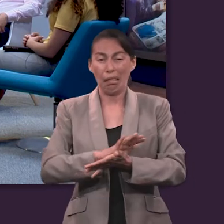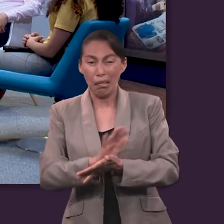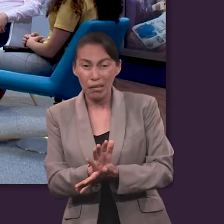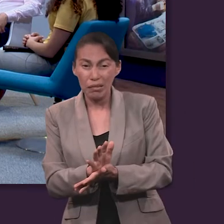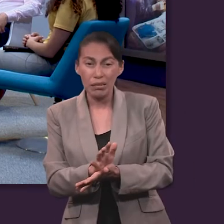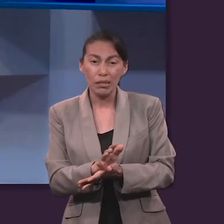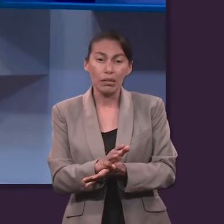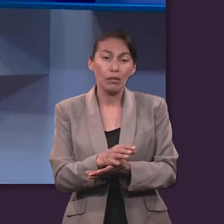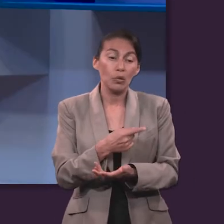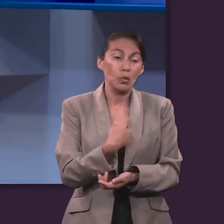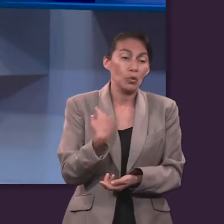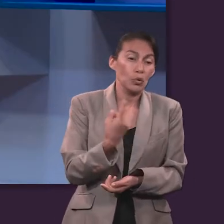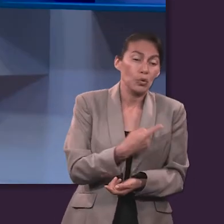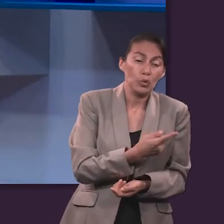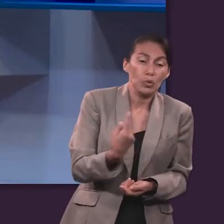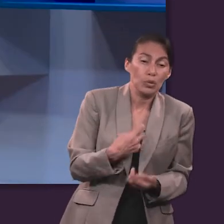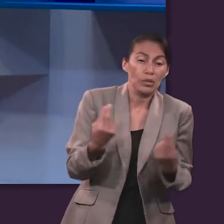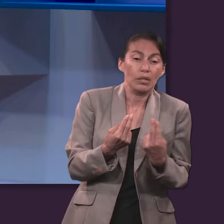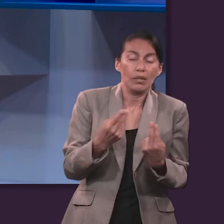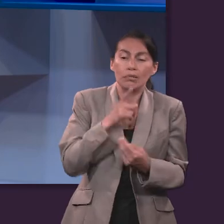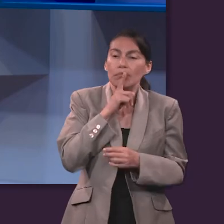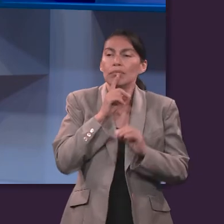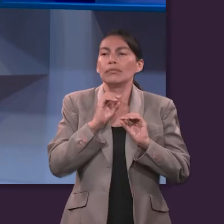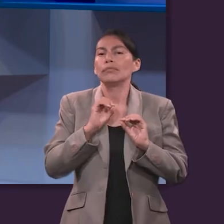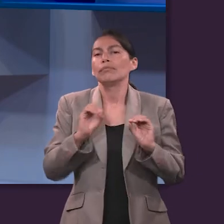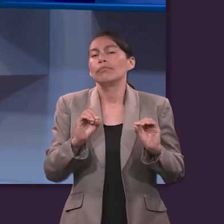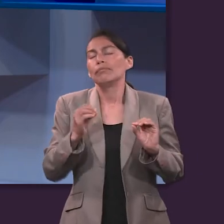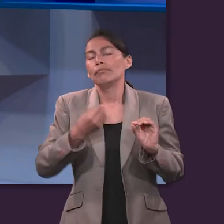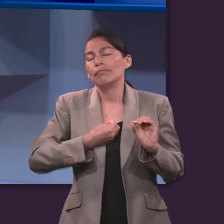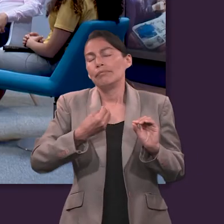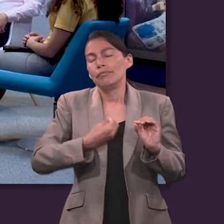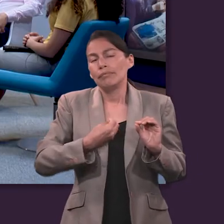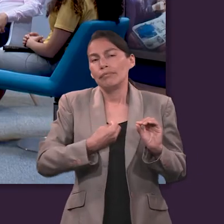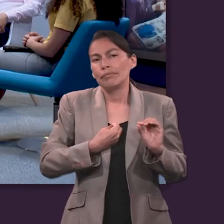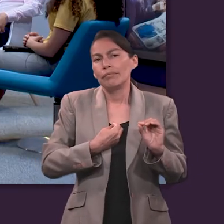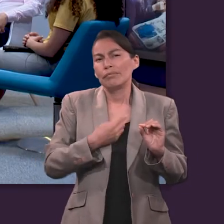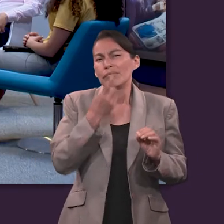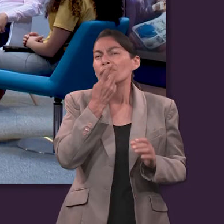importante callar, respirar profundo y callar. ¿Qué pueden añadir ustedes?